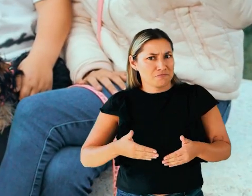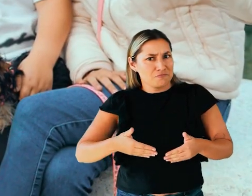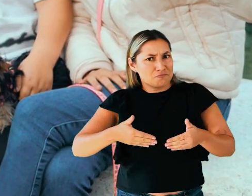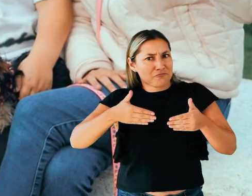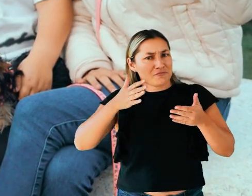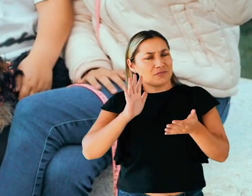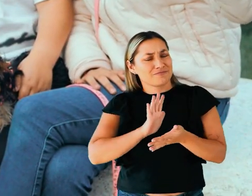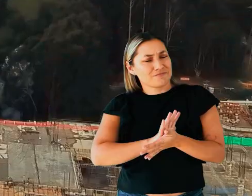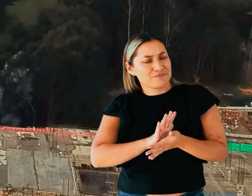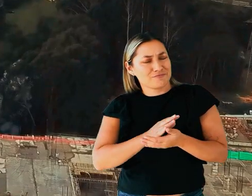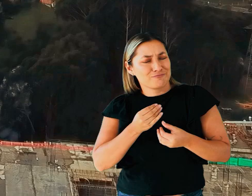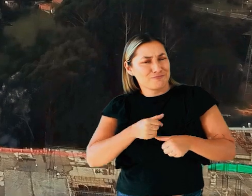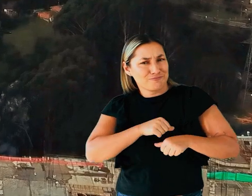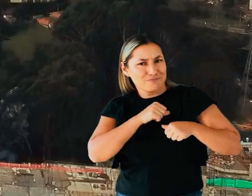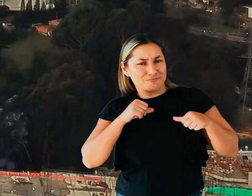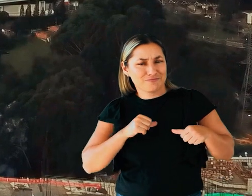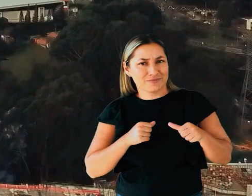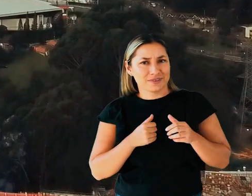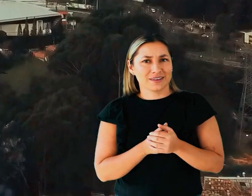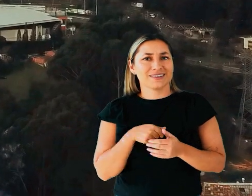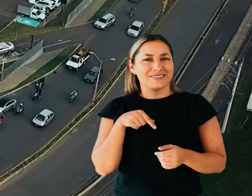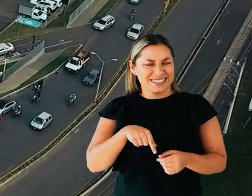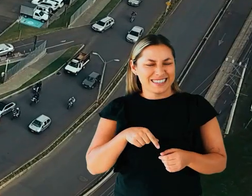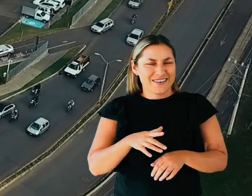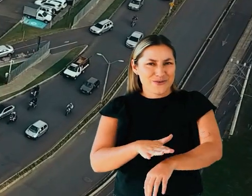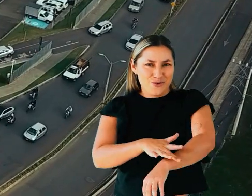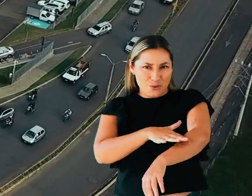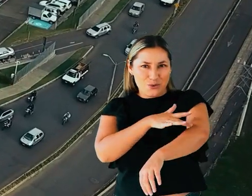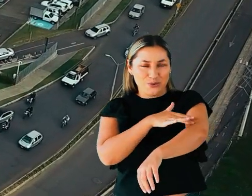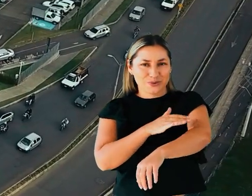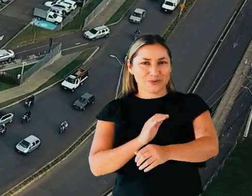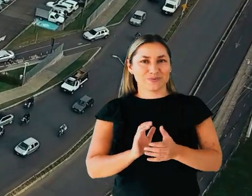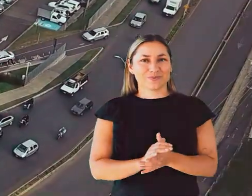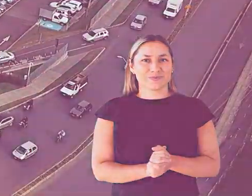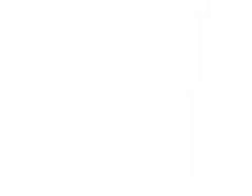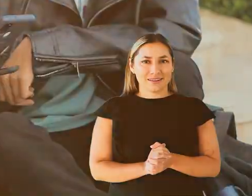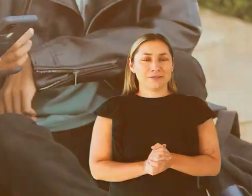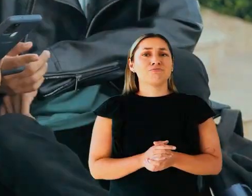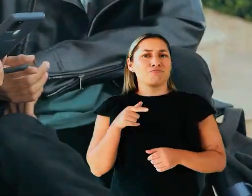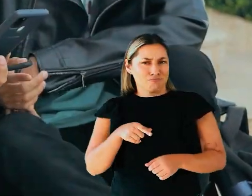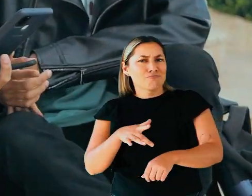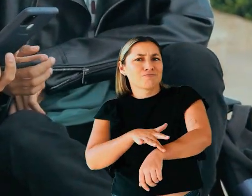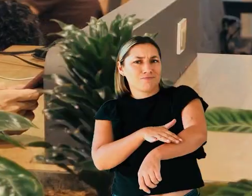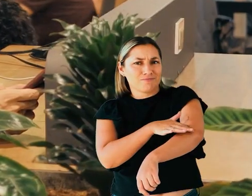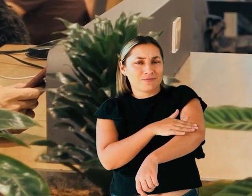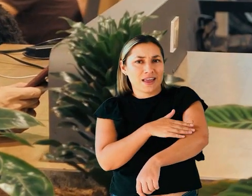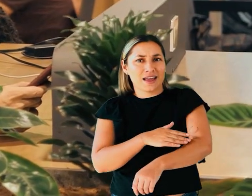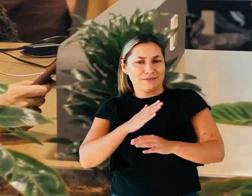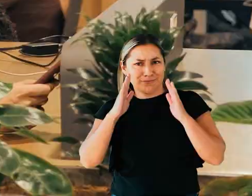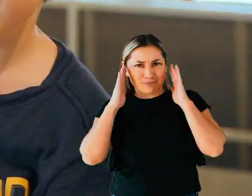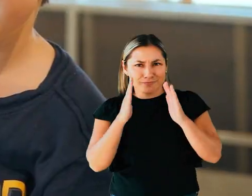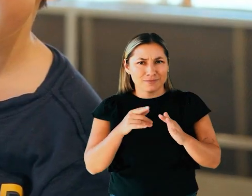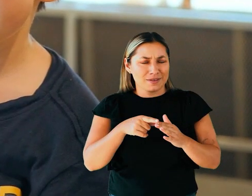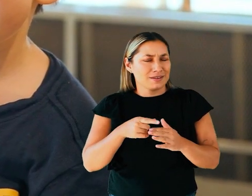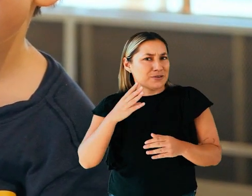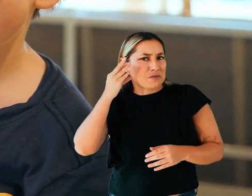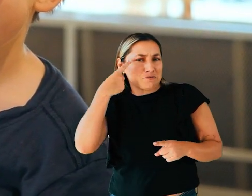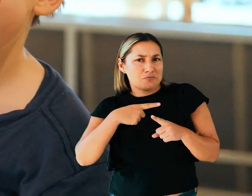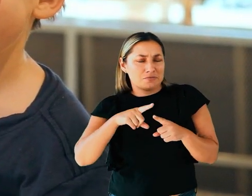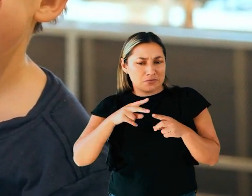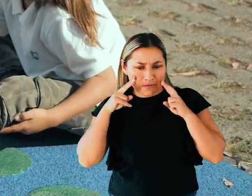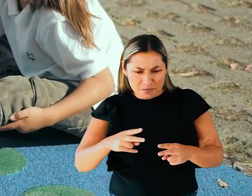que crece con tranquilidad y mucho corazón. Eso nos hace vibrar. Nos hace vibrar ser el centro de las